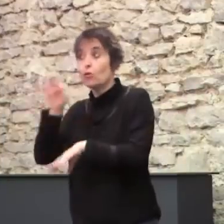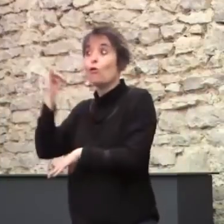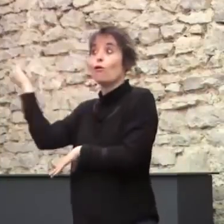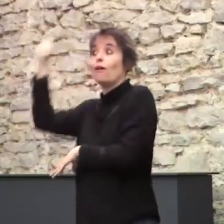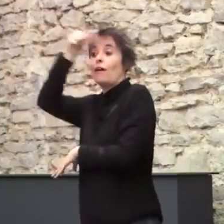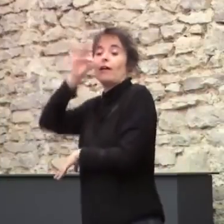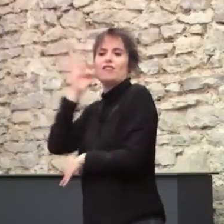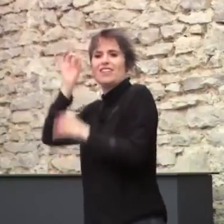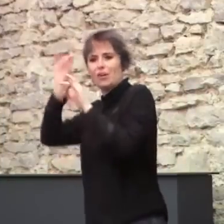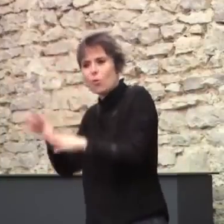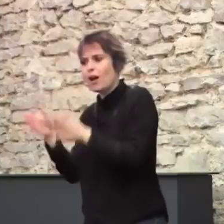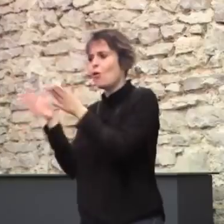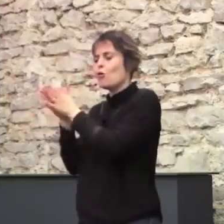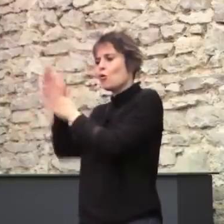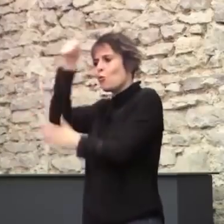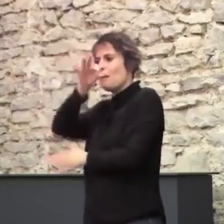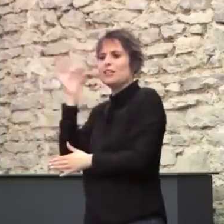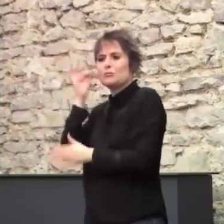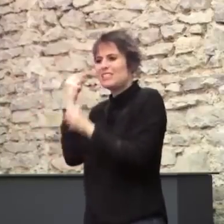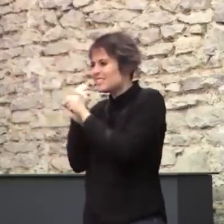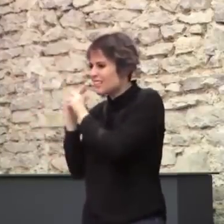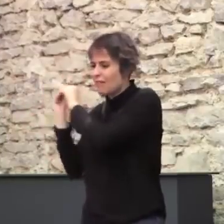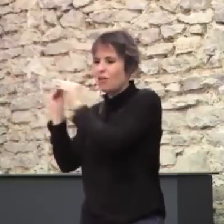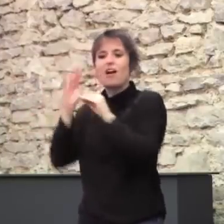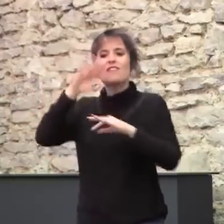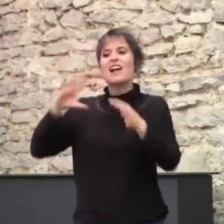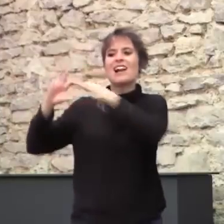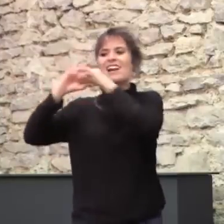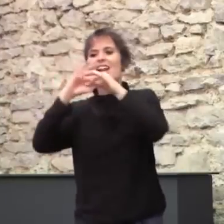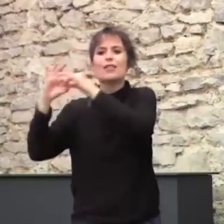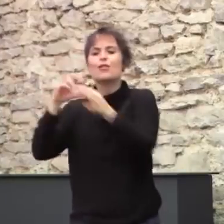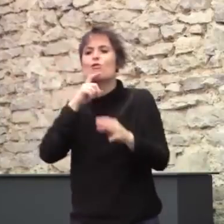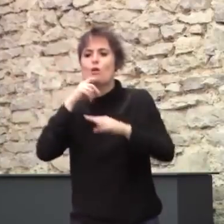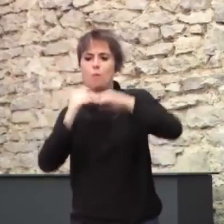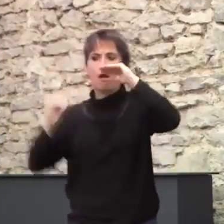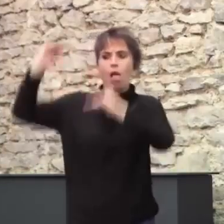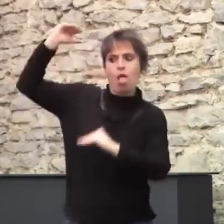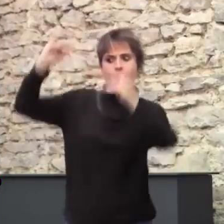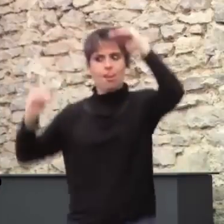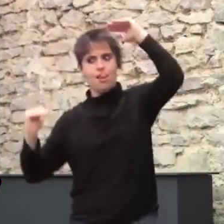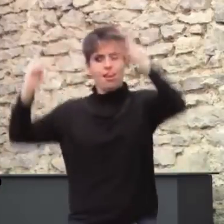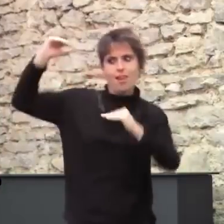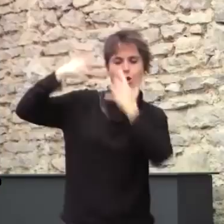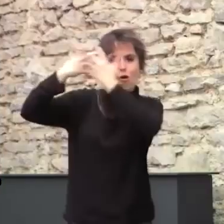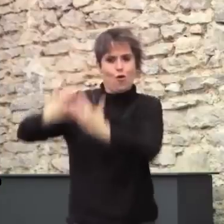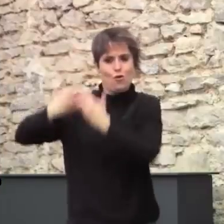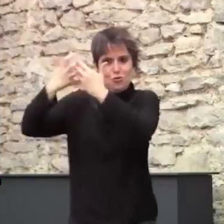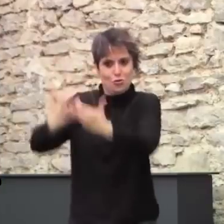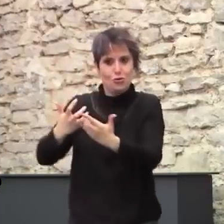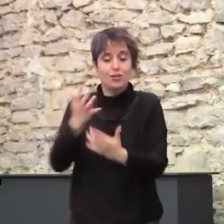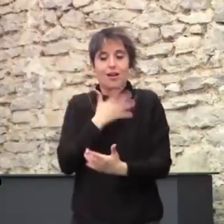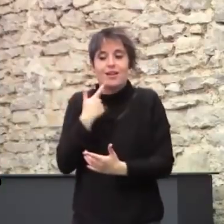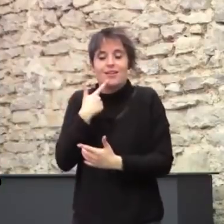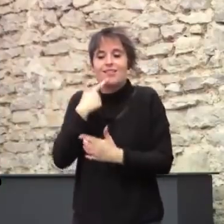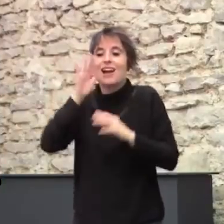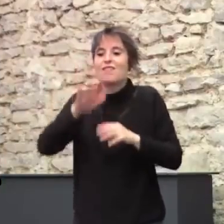nuestra jefa, con las compañeras y compañeros de trabajo, o sea, todas las relaciones están marcadas por luchas de poder, en las cuales todos queremos